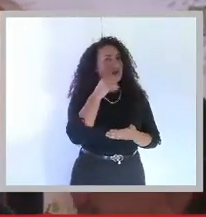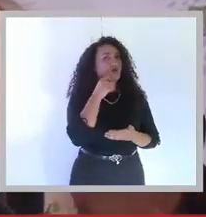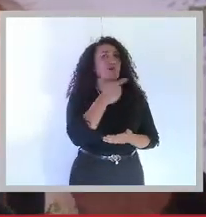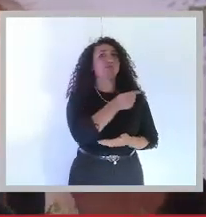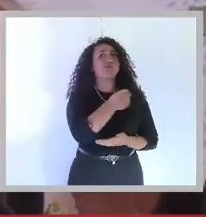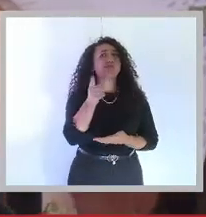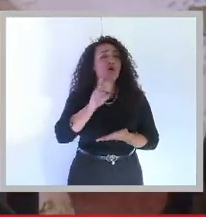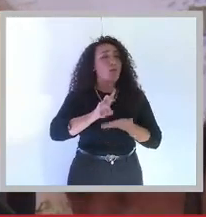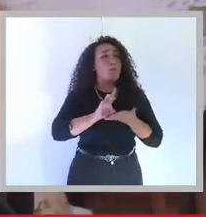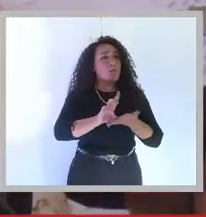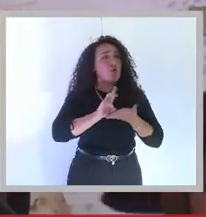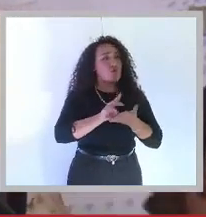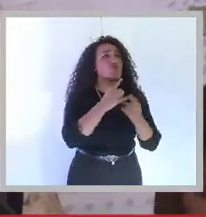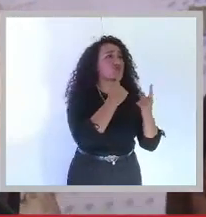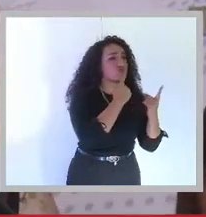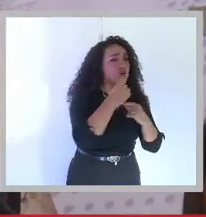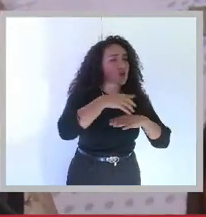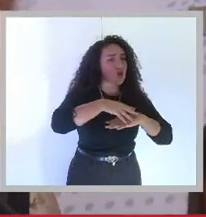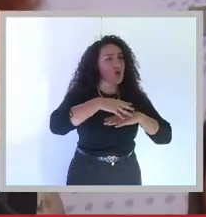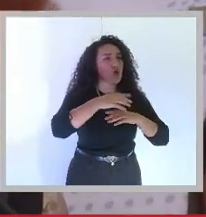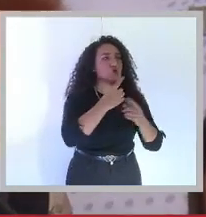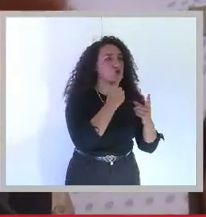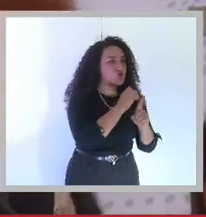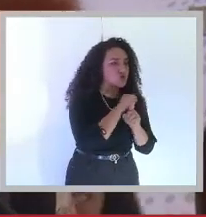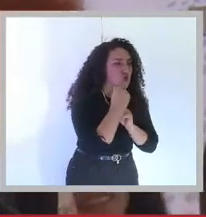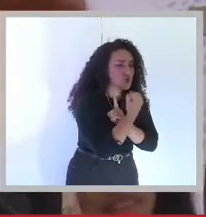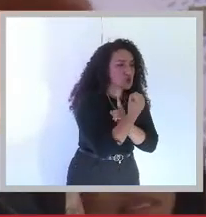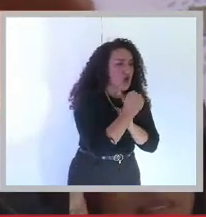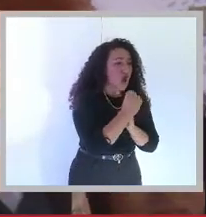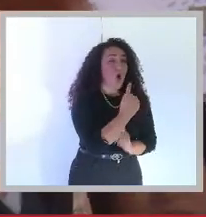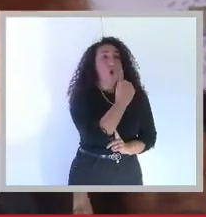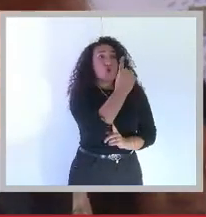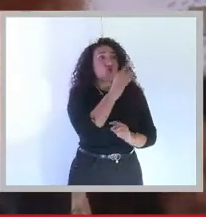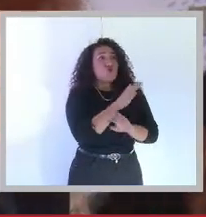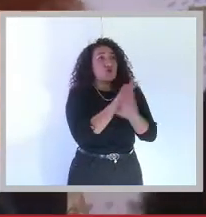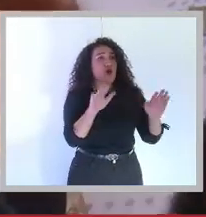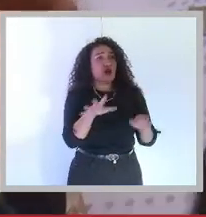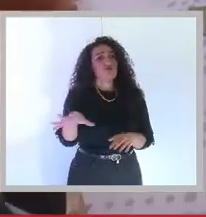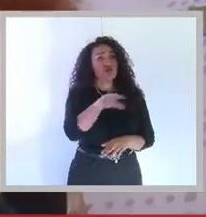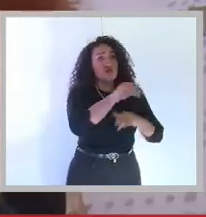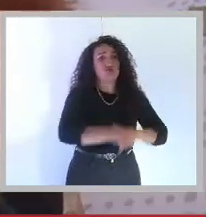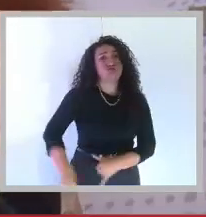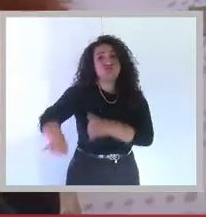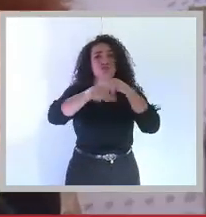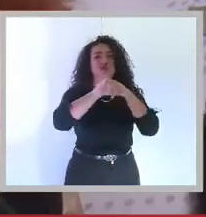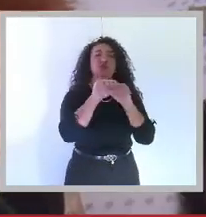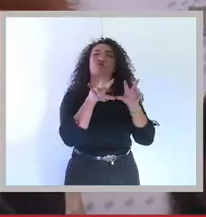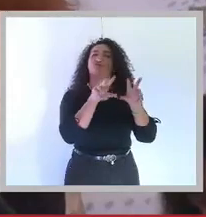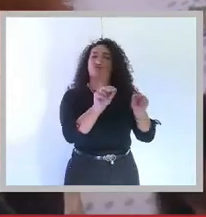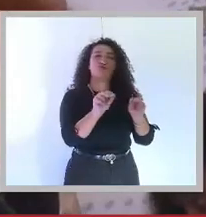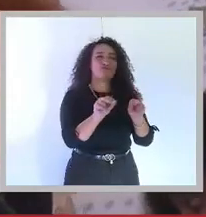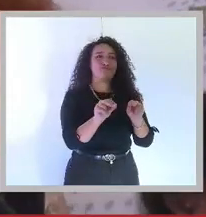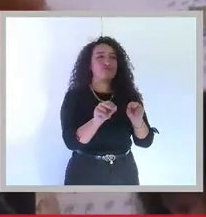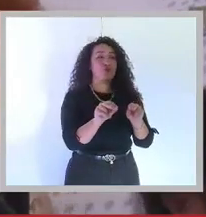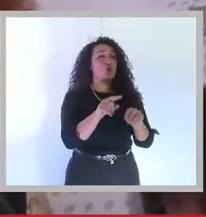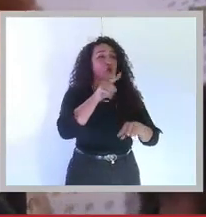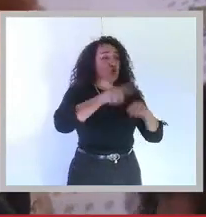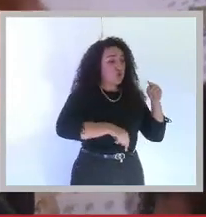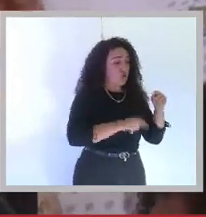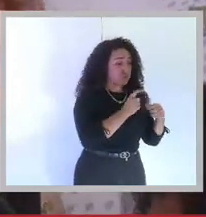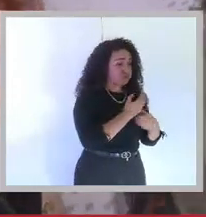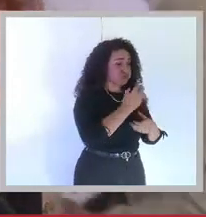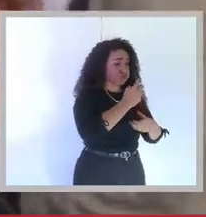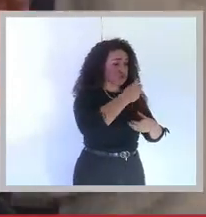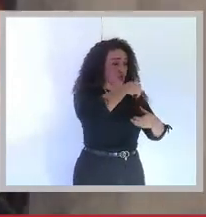de diálogo social único para todos y que pueda exportarse fácilmente de un país a